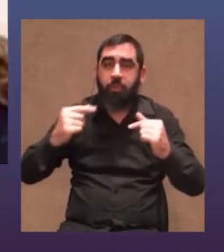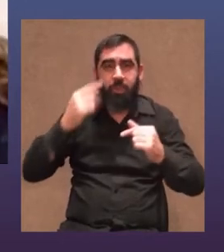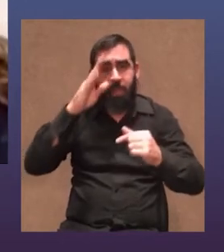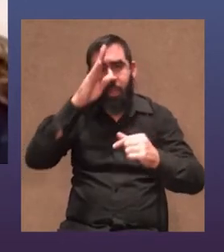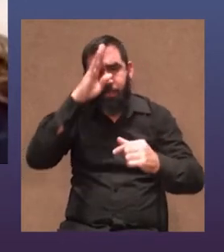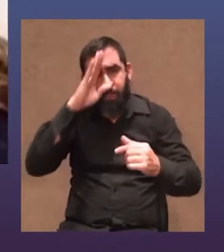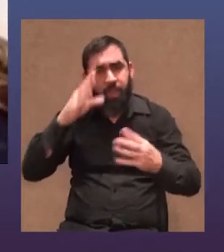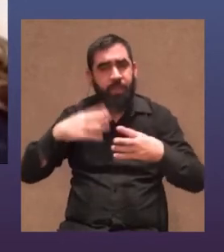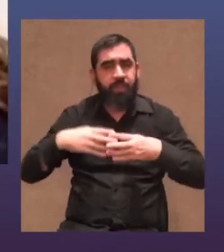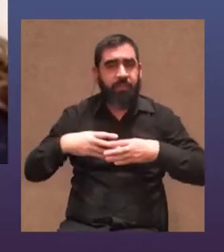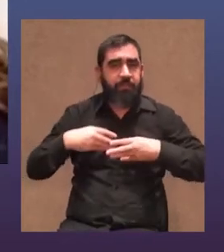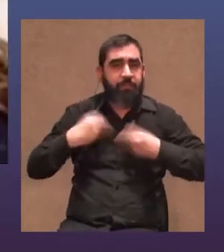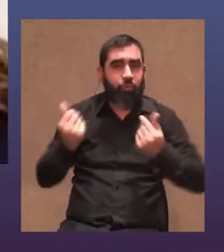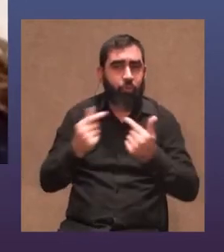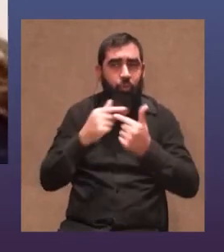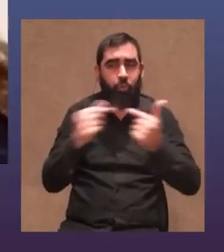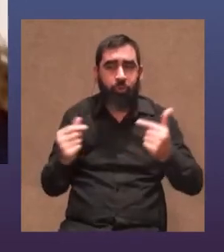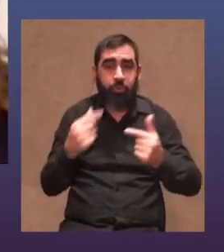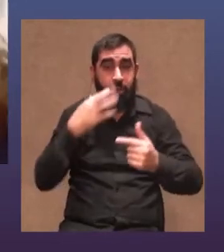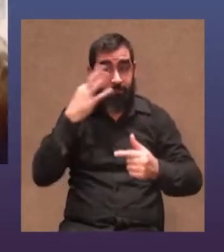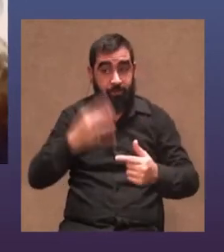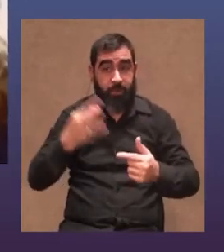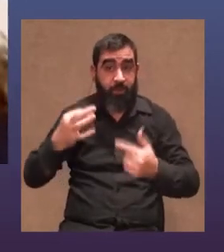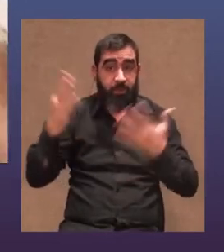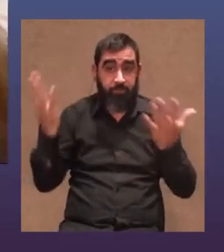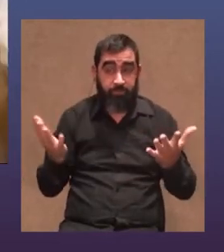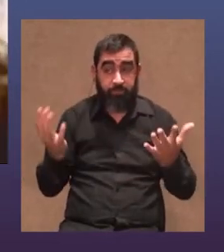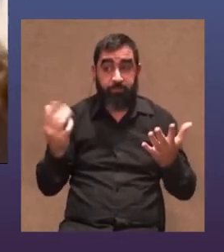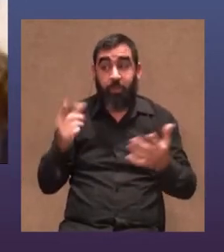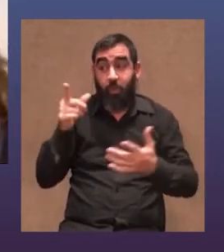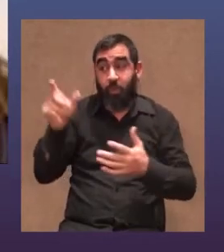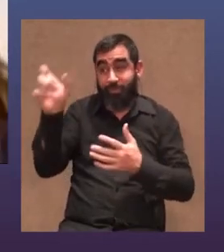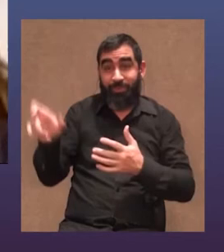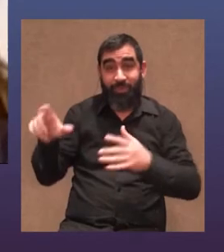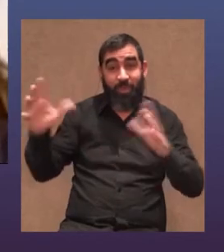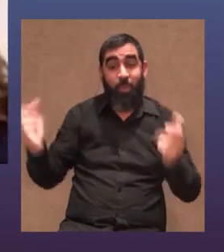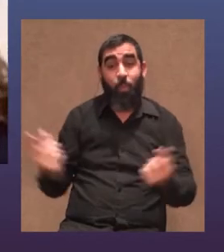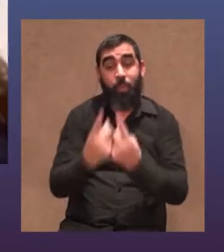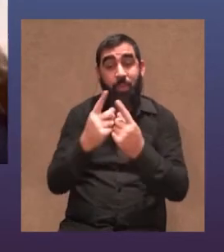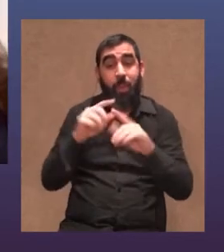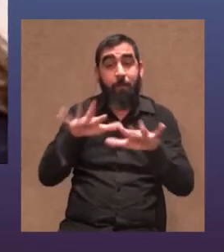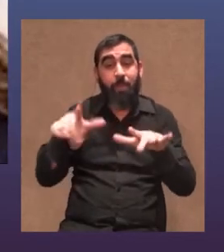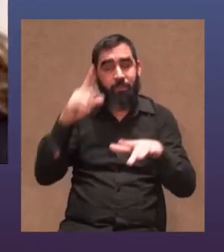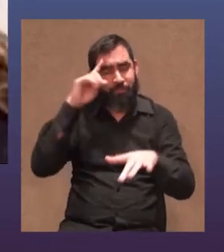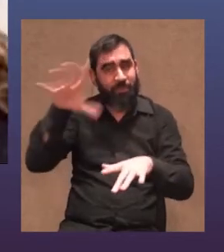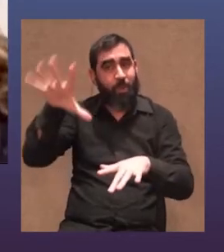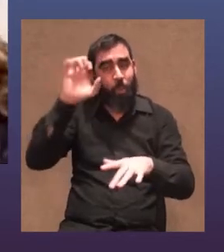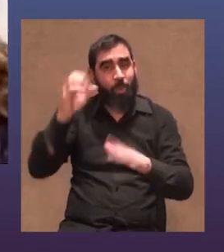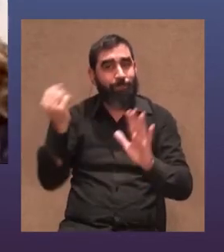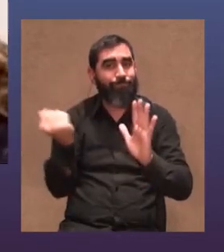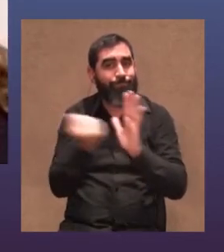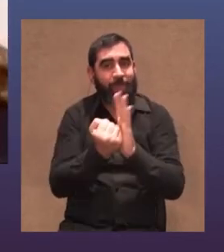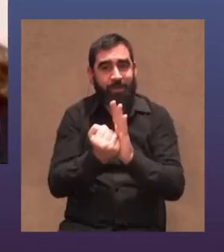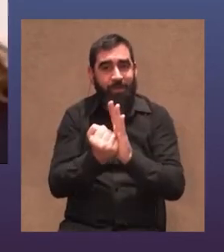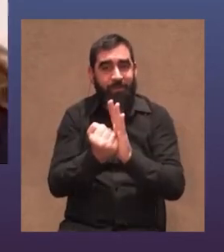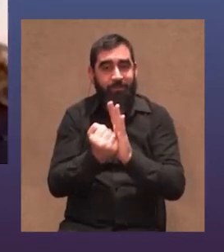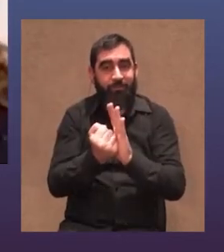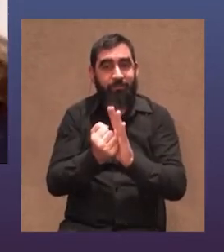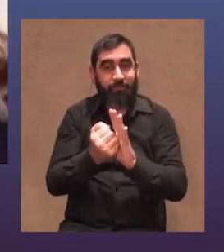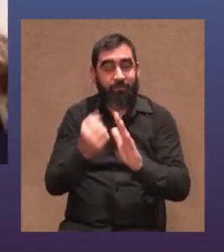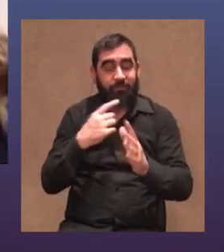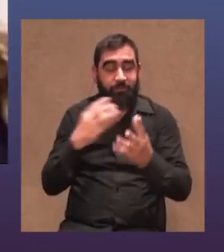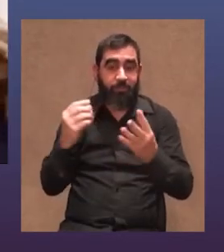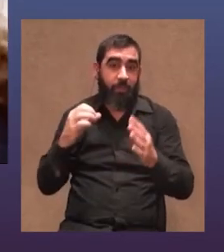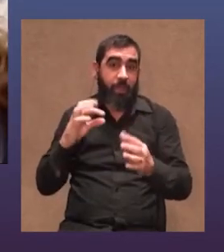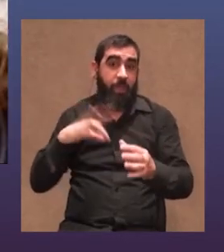sensorial es que Martín se encontró con un piano y de repente eso queda marcado en la memoria, digo, mueve